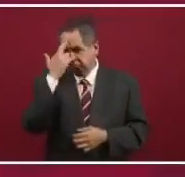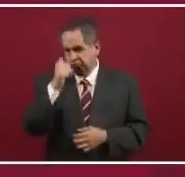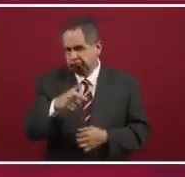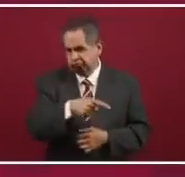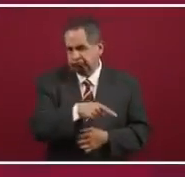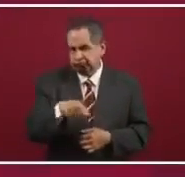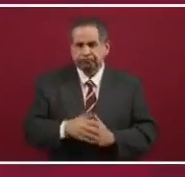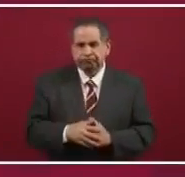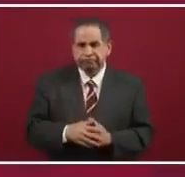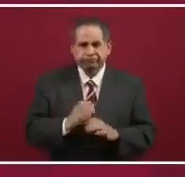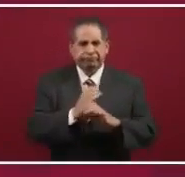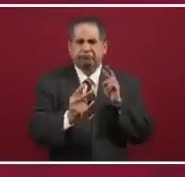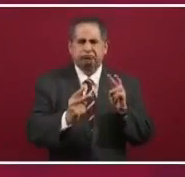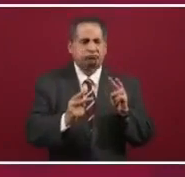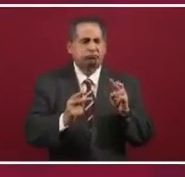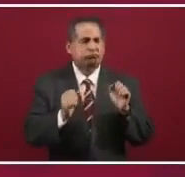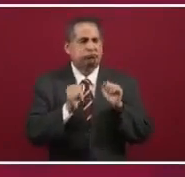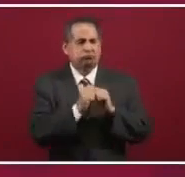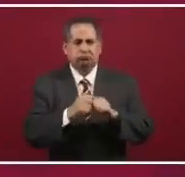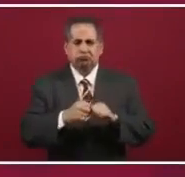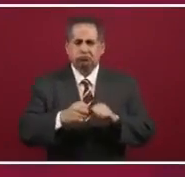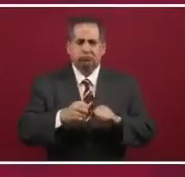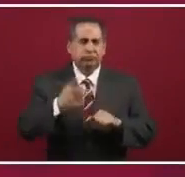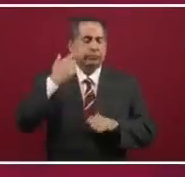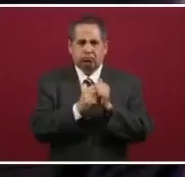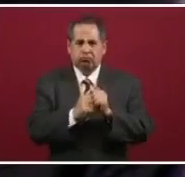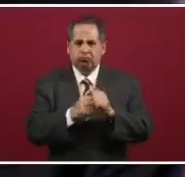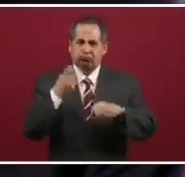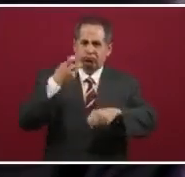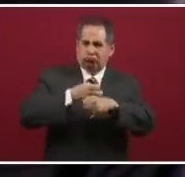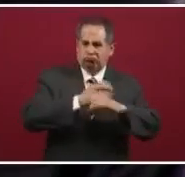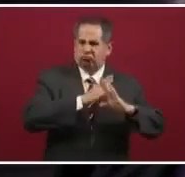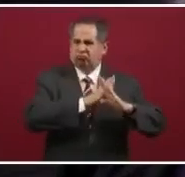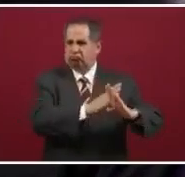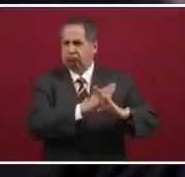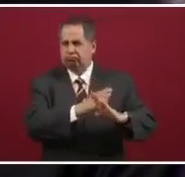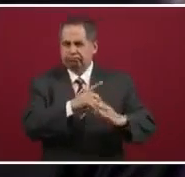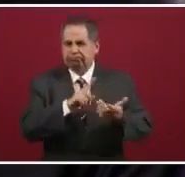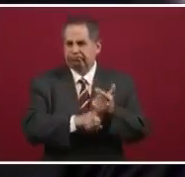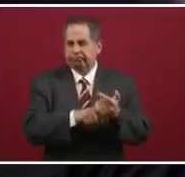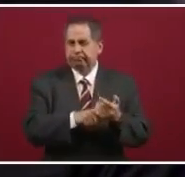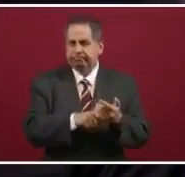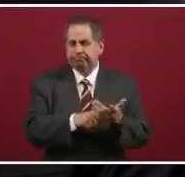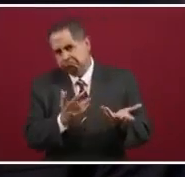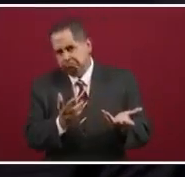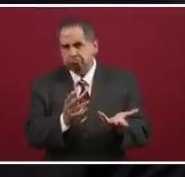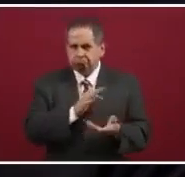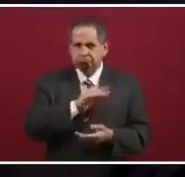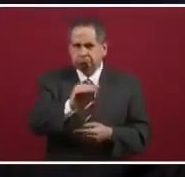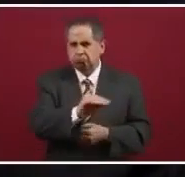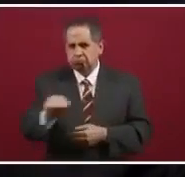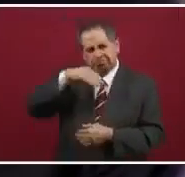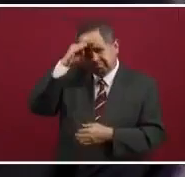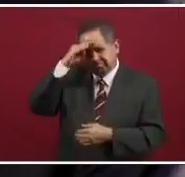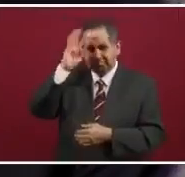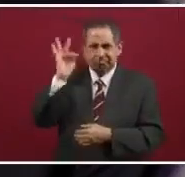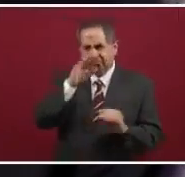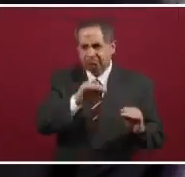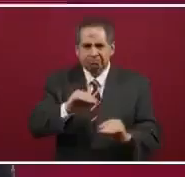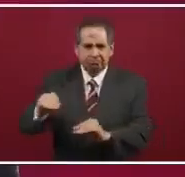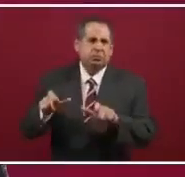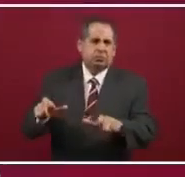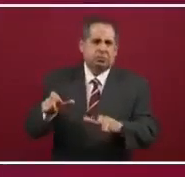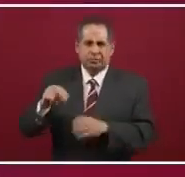las camionetas que tenía el Estado Mayor blindadas. Entonces, sí puede darse ese uso. Se había pensado también en